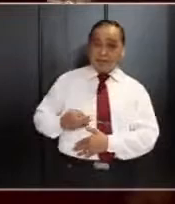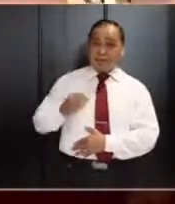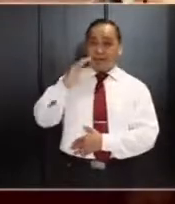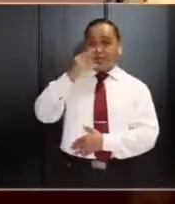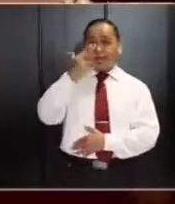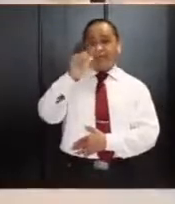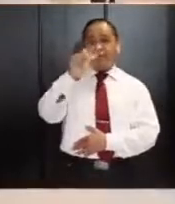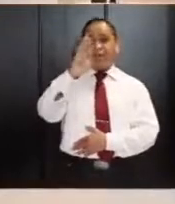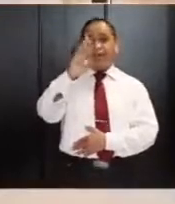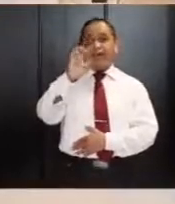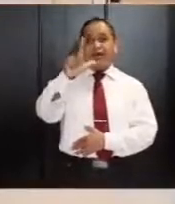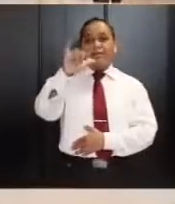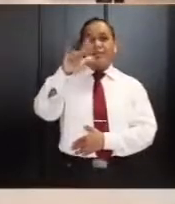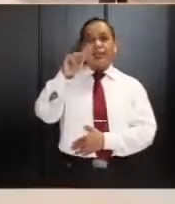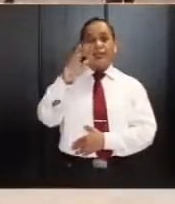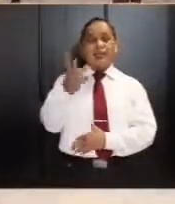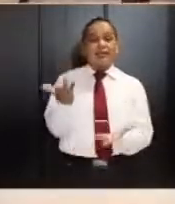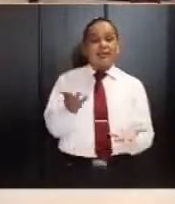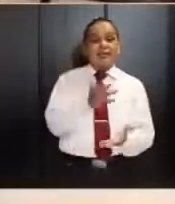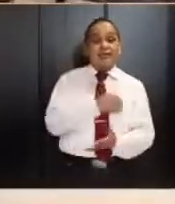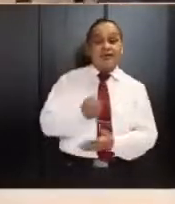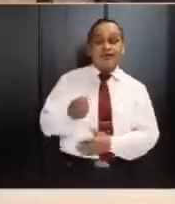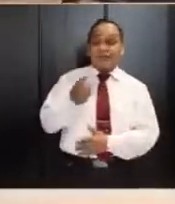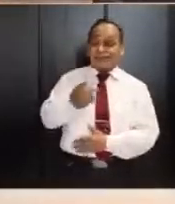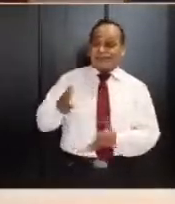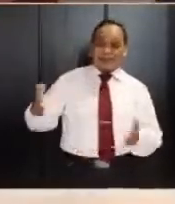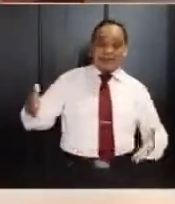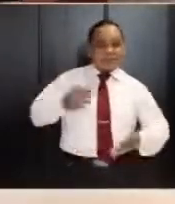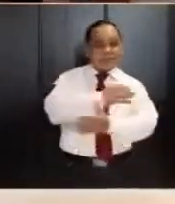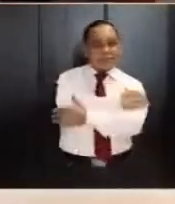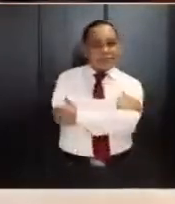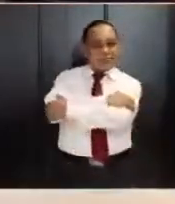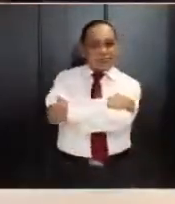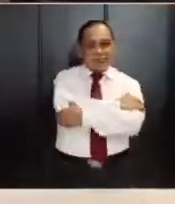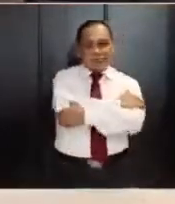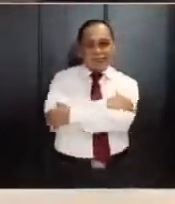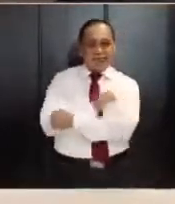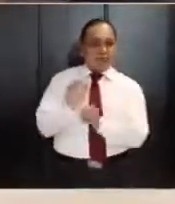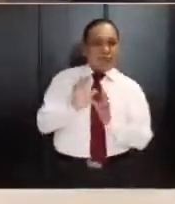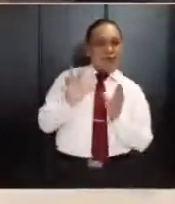amor! ¡Ay, qué linda! ¡Qué sorpresas!